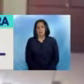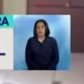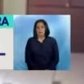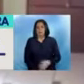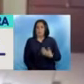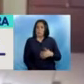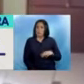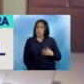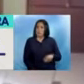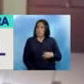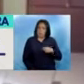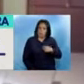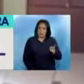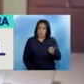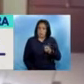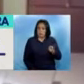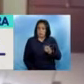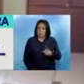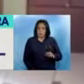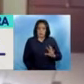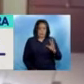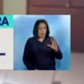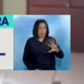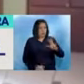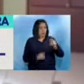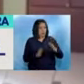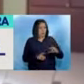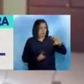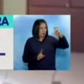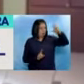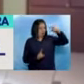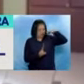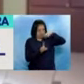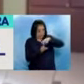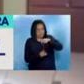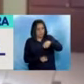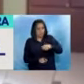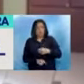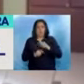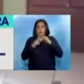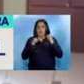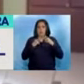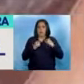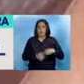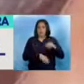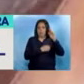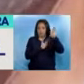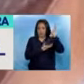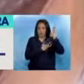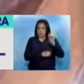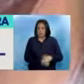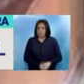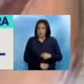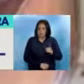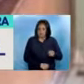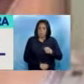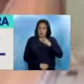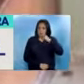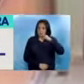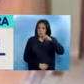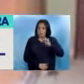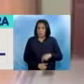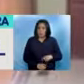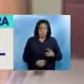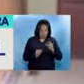La ferocidad con la que actúan estos delincuentes quedó registrada por las cámaras de seguridad de este hotel en Piura. La recepcionista del local